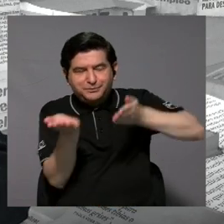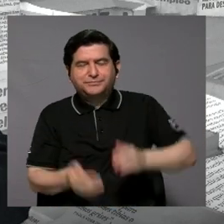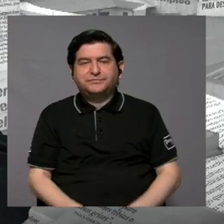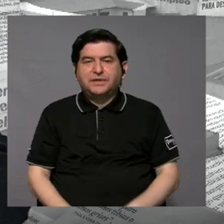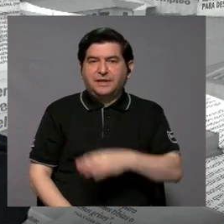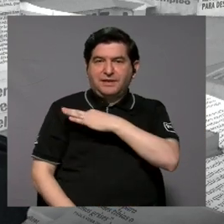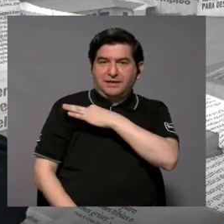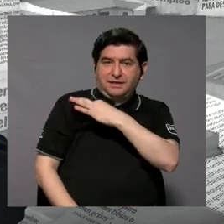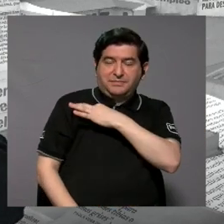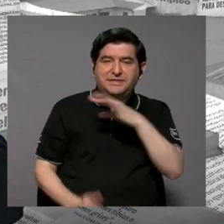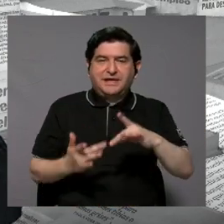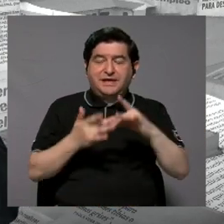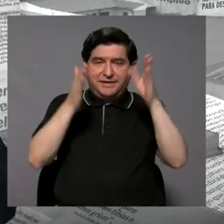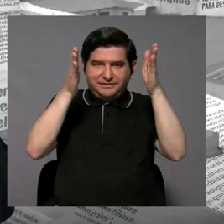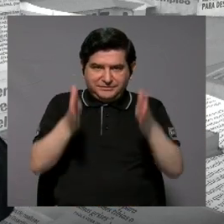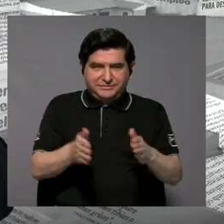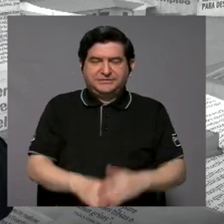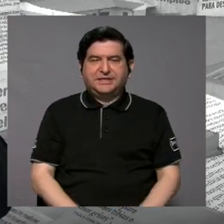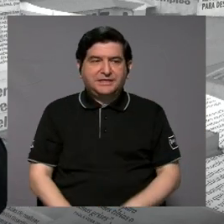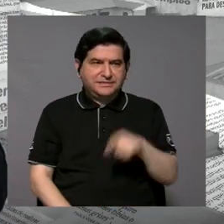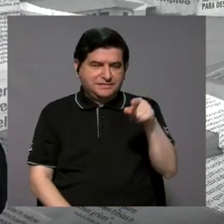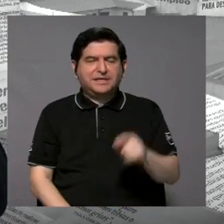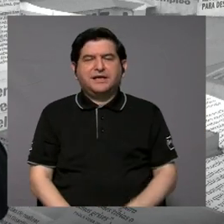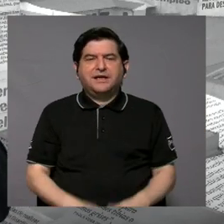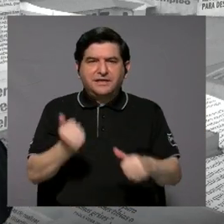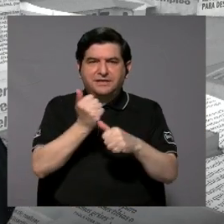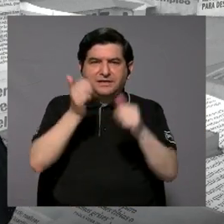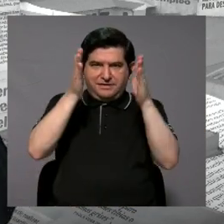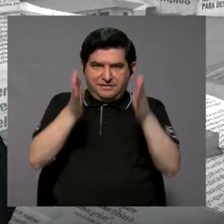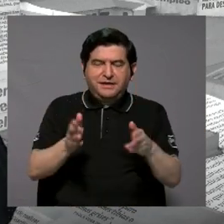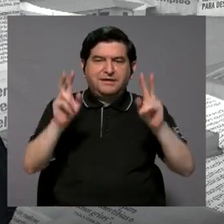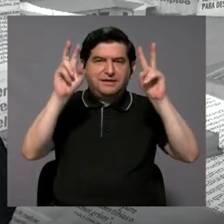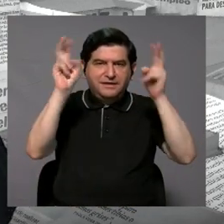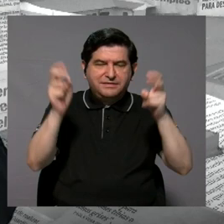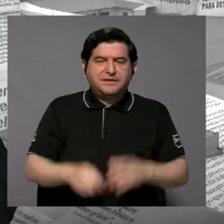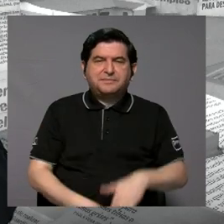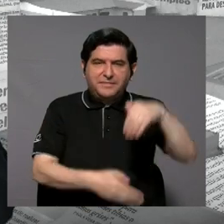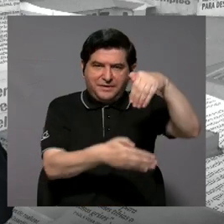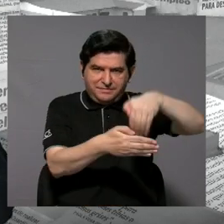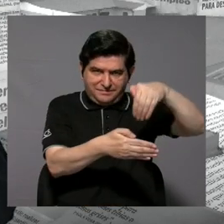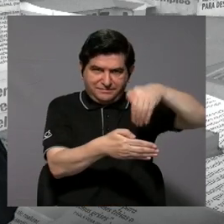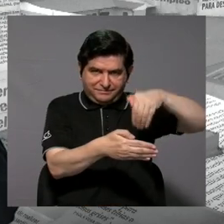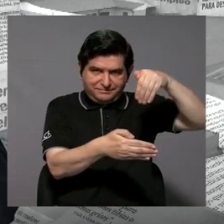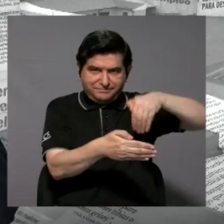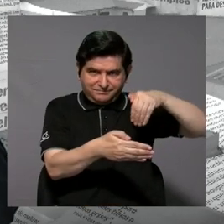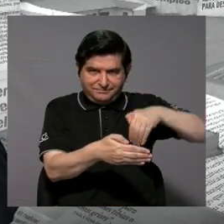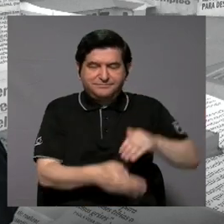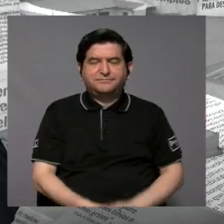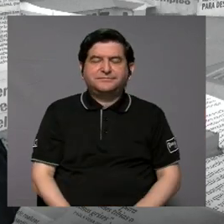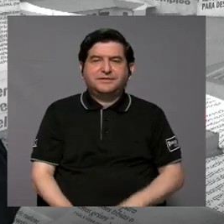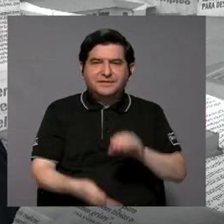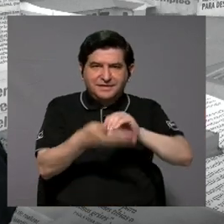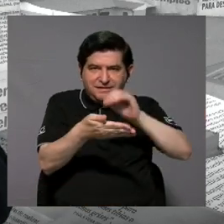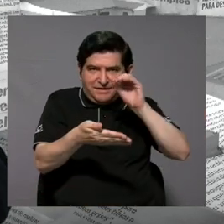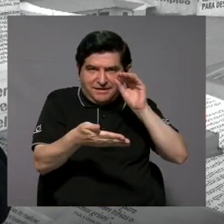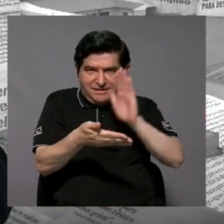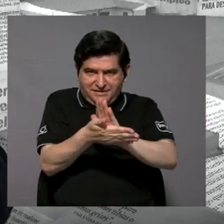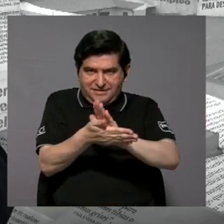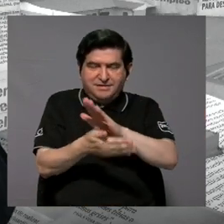hemos invitado a una experta que ella es consultora en temas de registros de